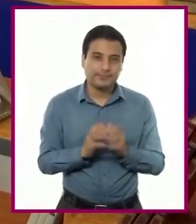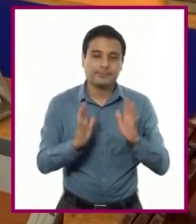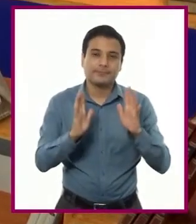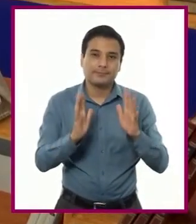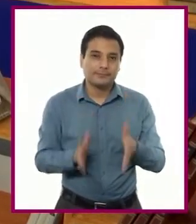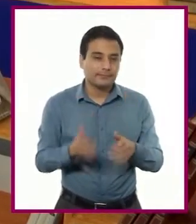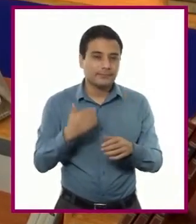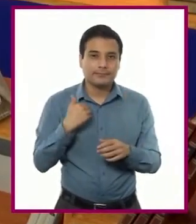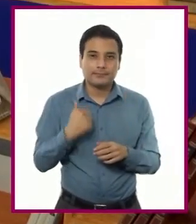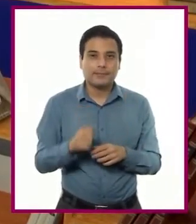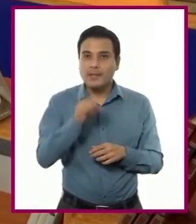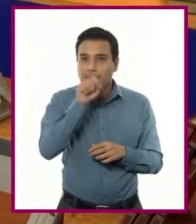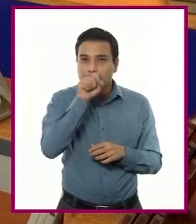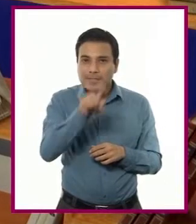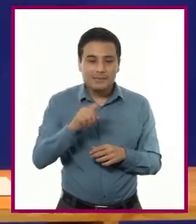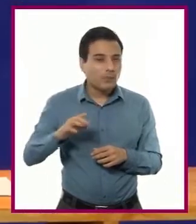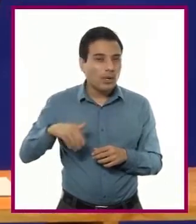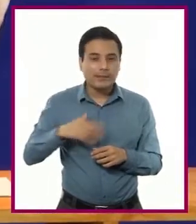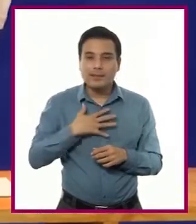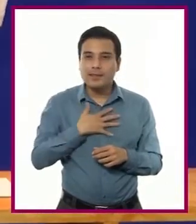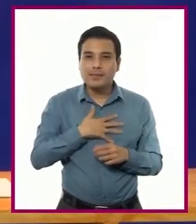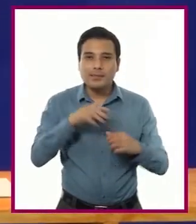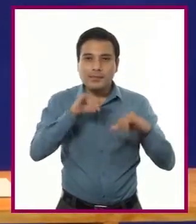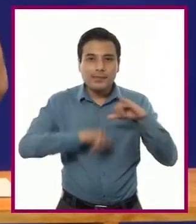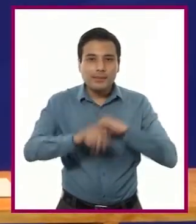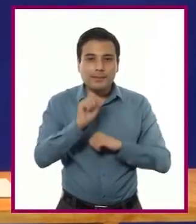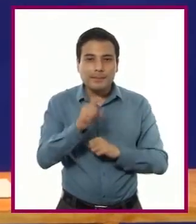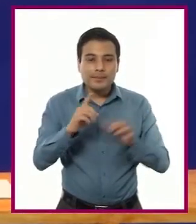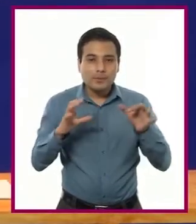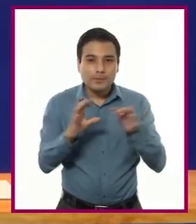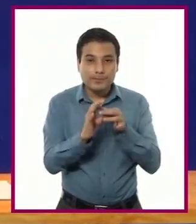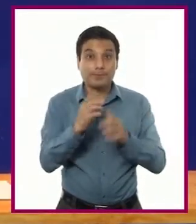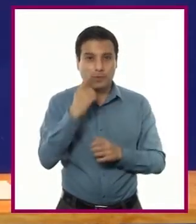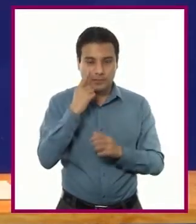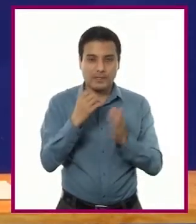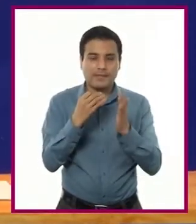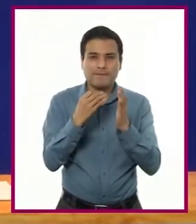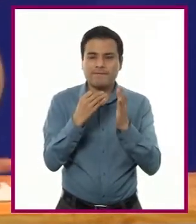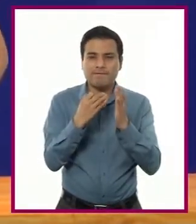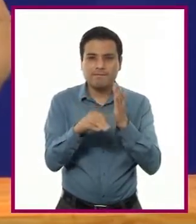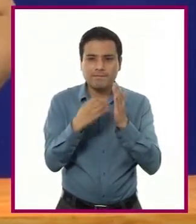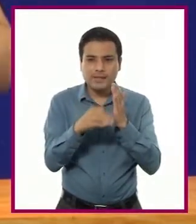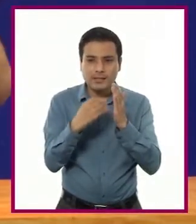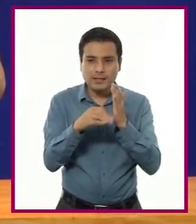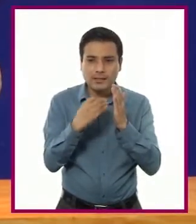del procedimiento del experimento científico. Y aún continúa.